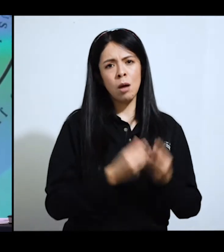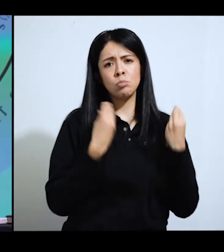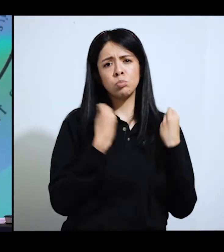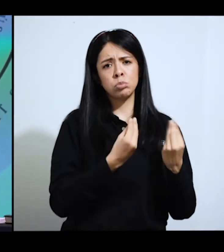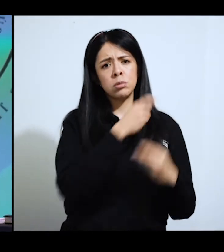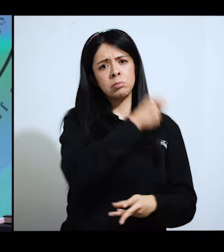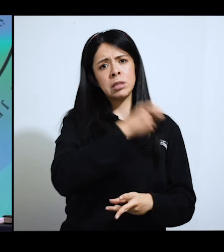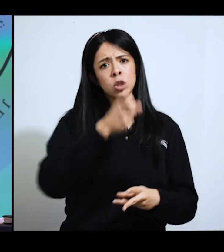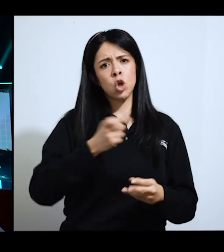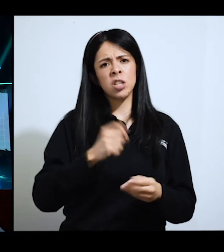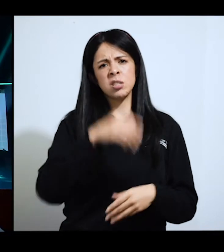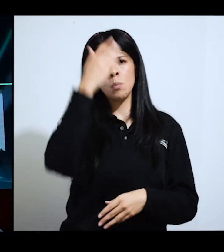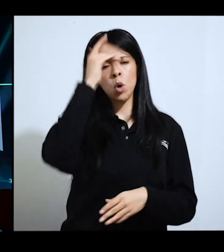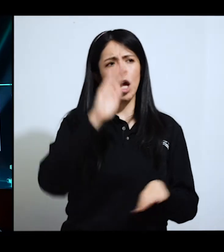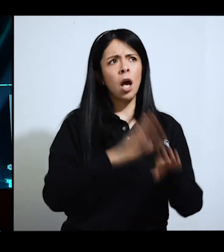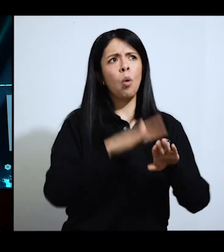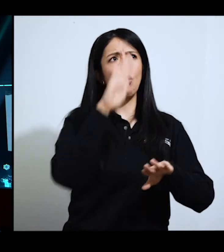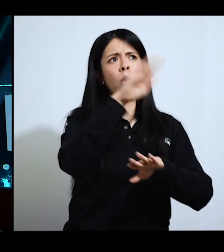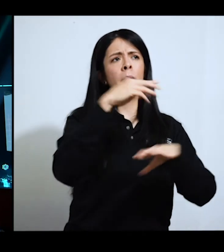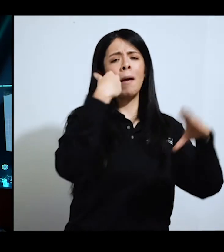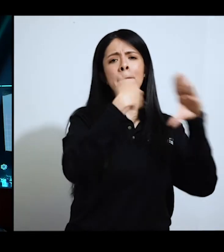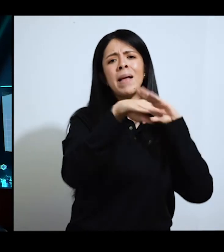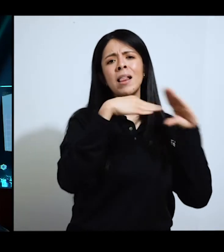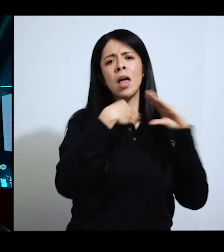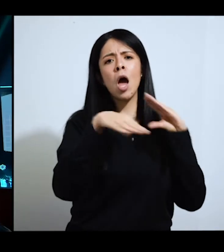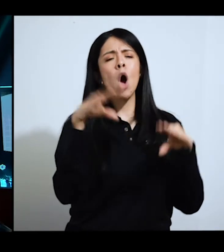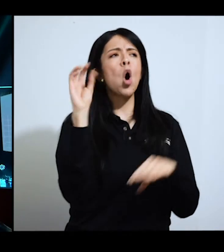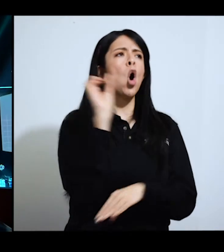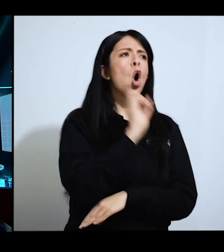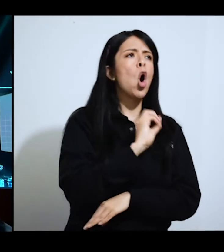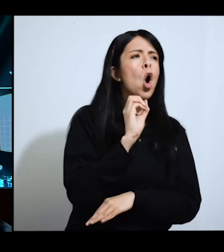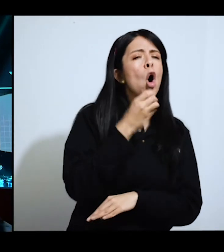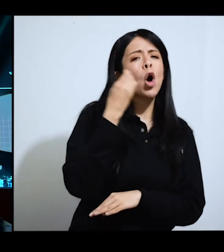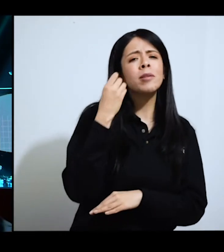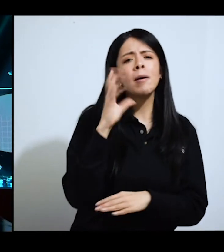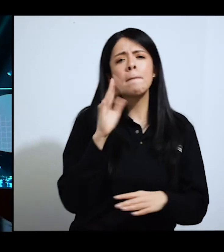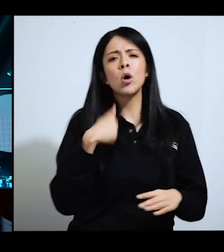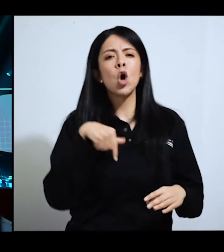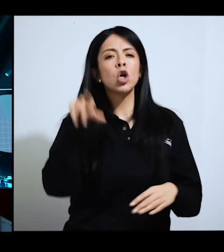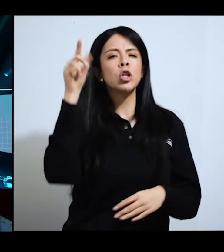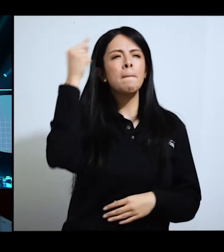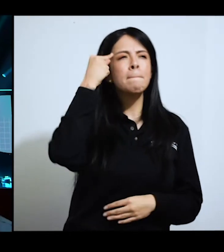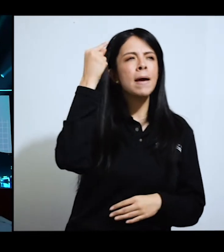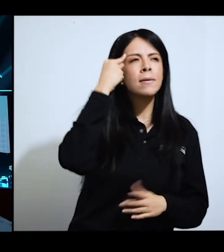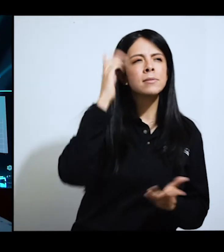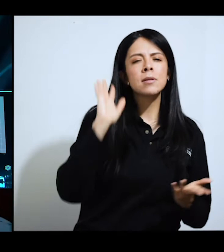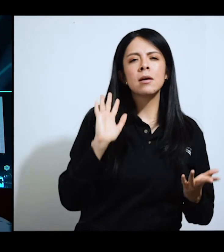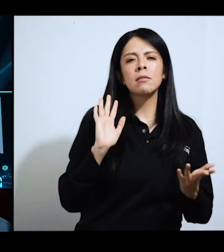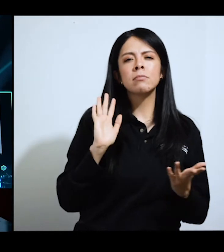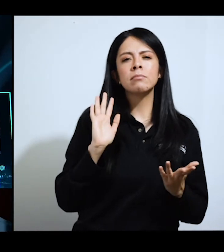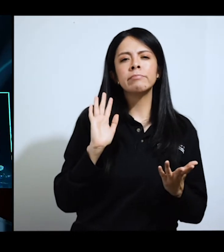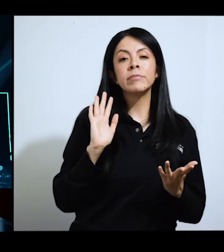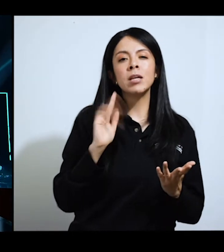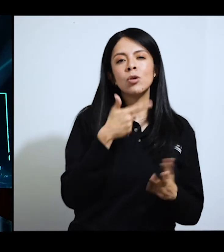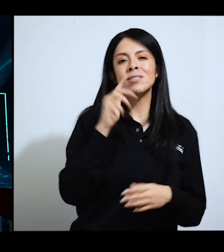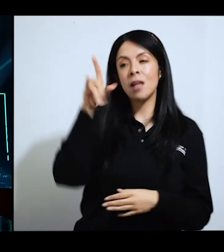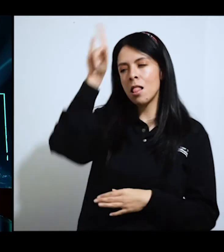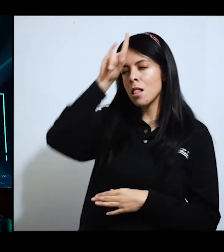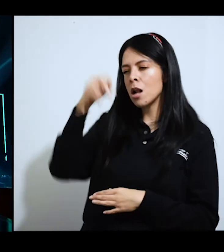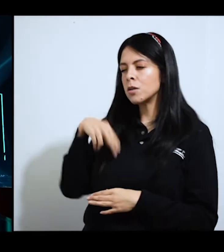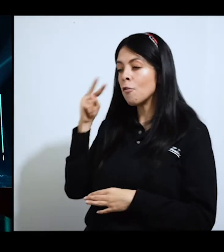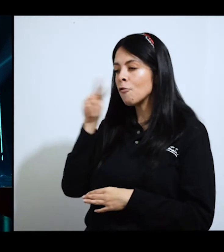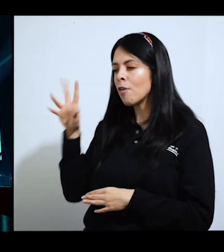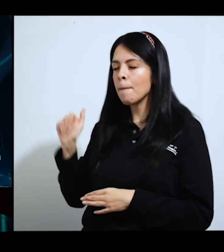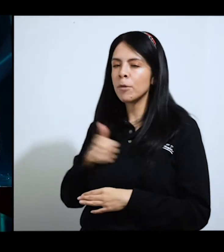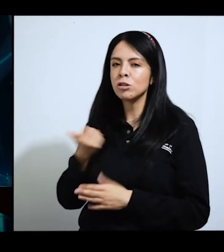que ven o por su forma de pensar. Y todo esto le ha dado lugar al enemigo. Otros